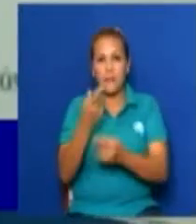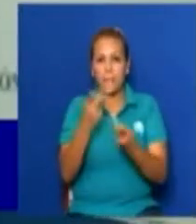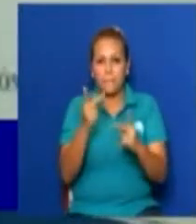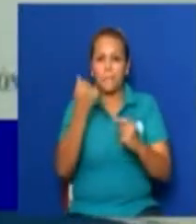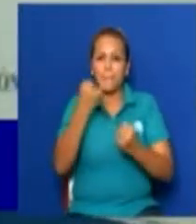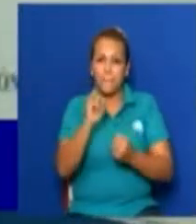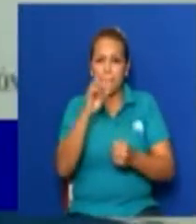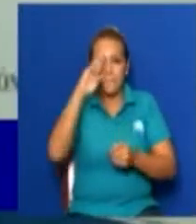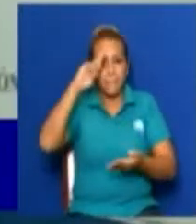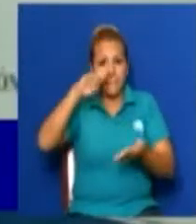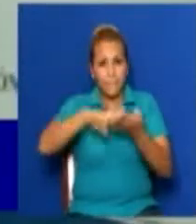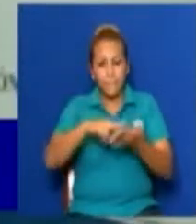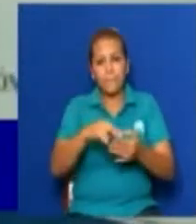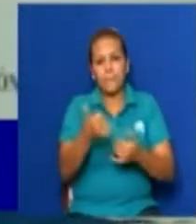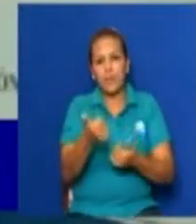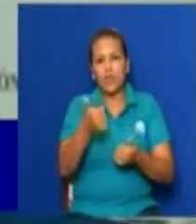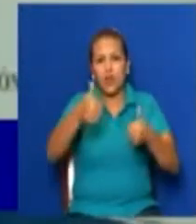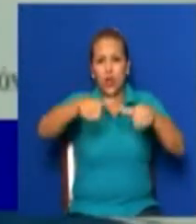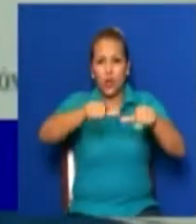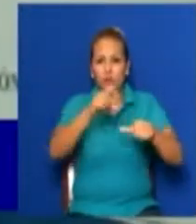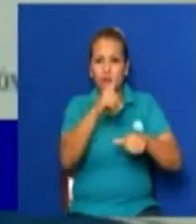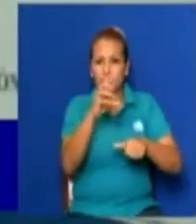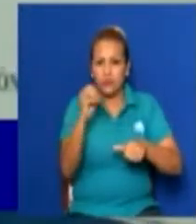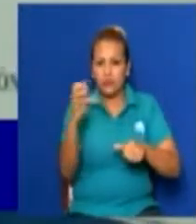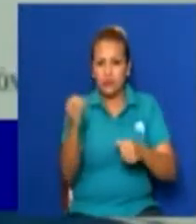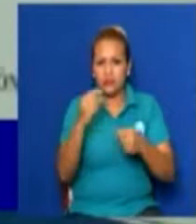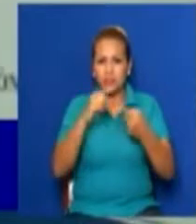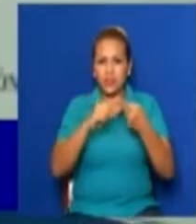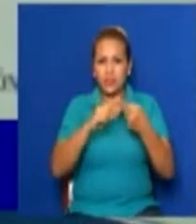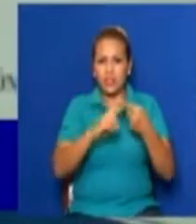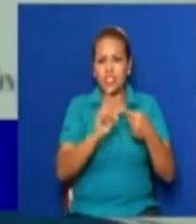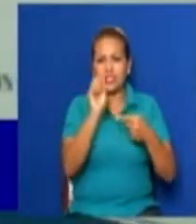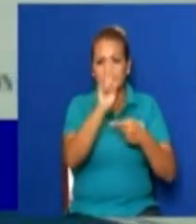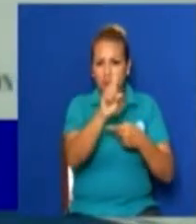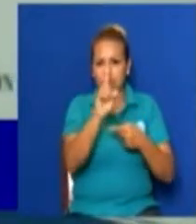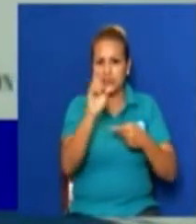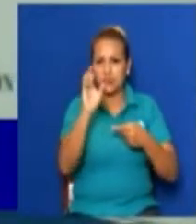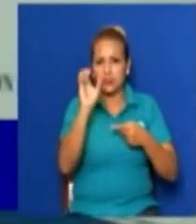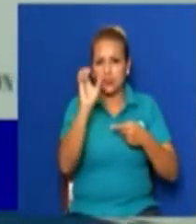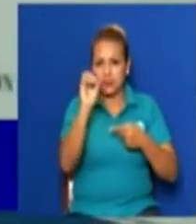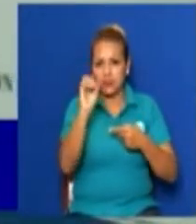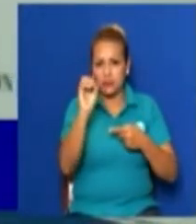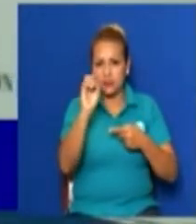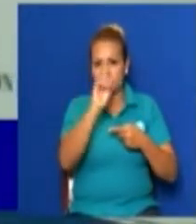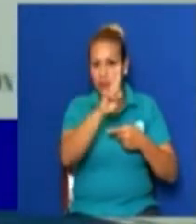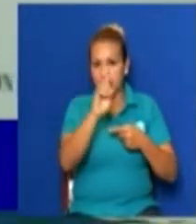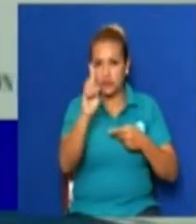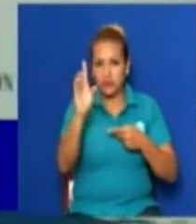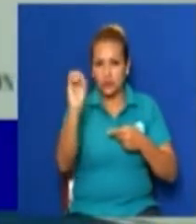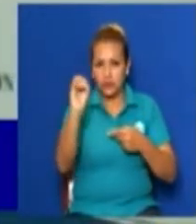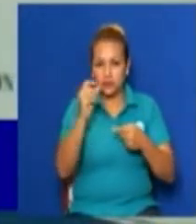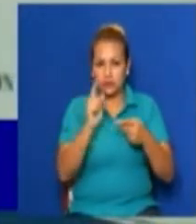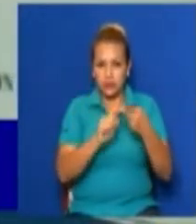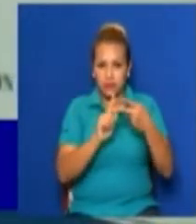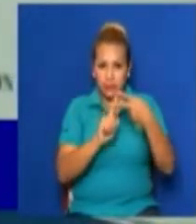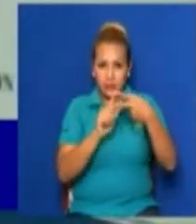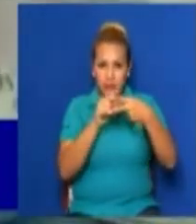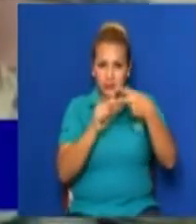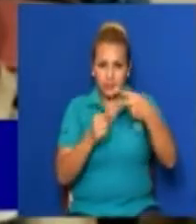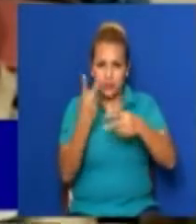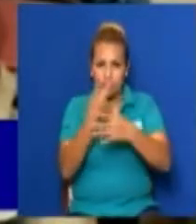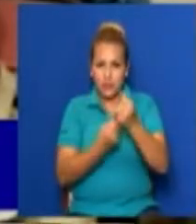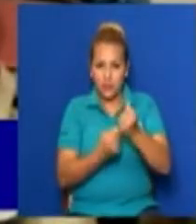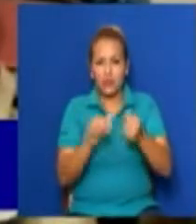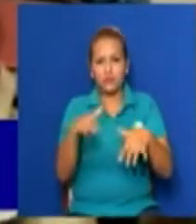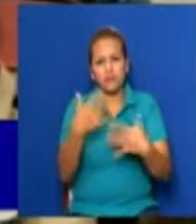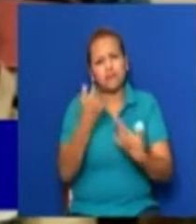el convenio 100 y el convenio 110, porque no solo es el convenio 100, yo